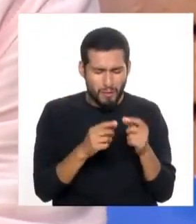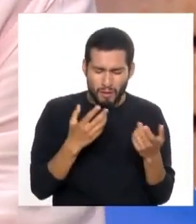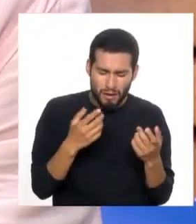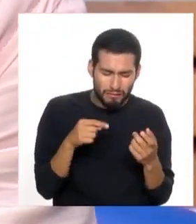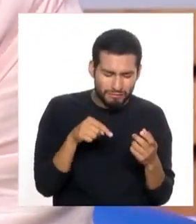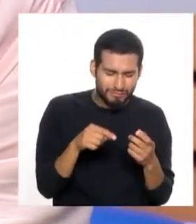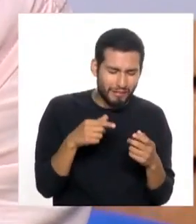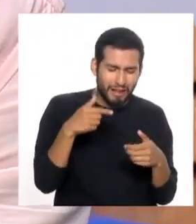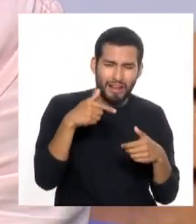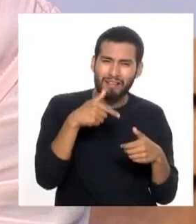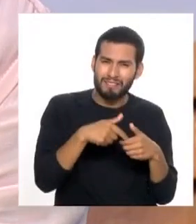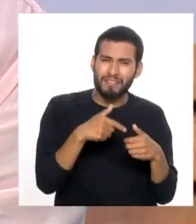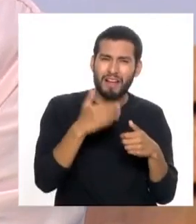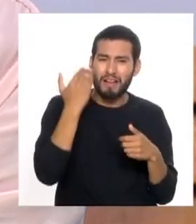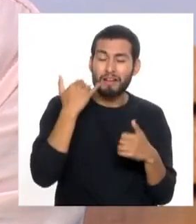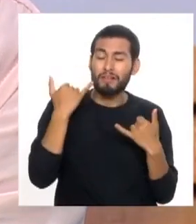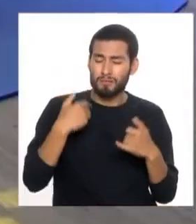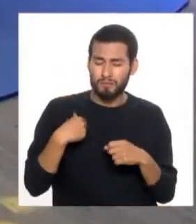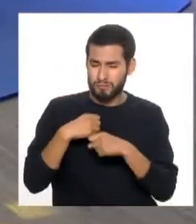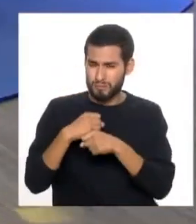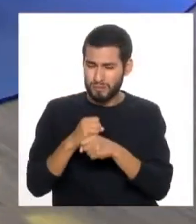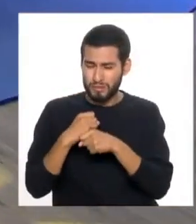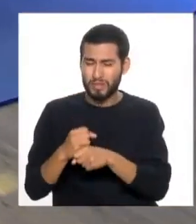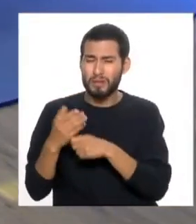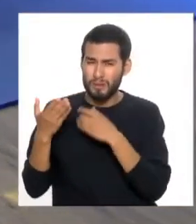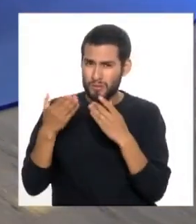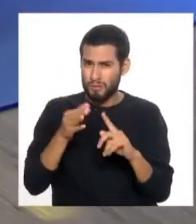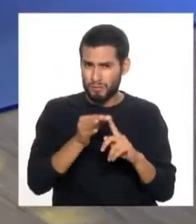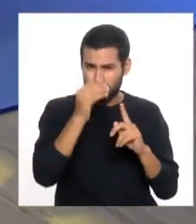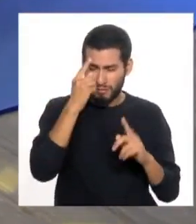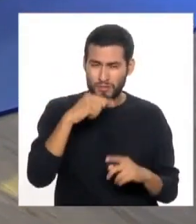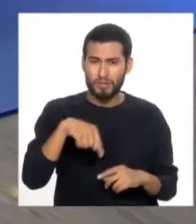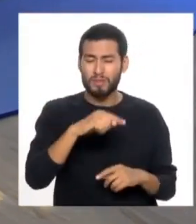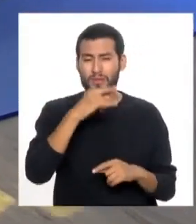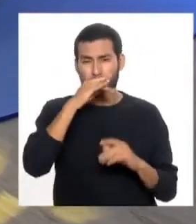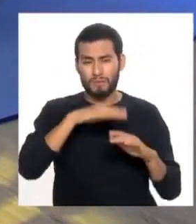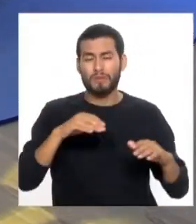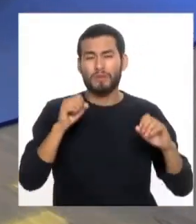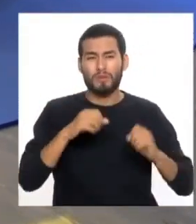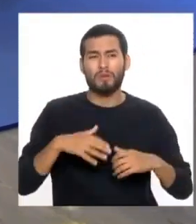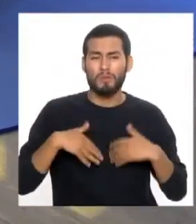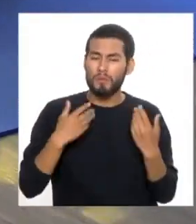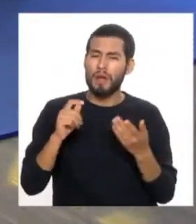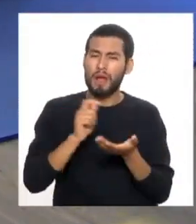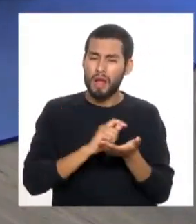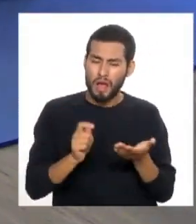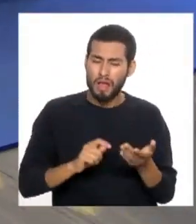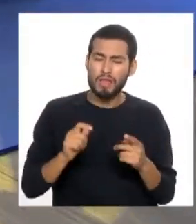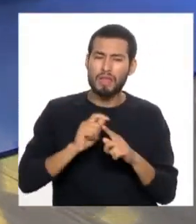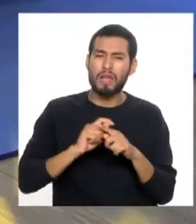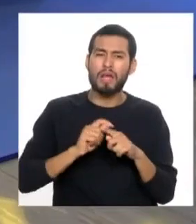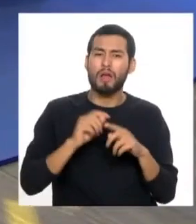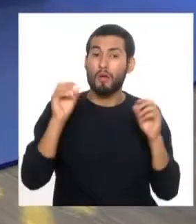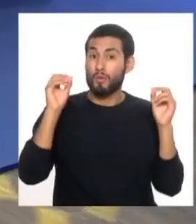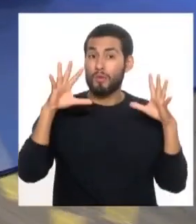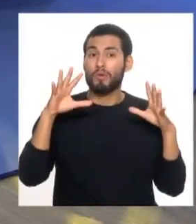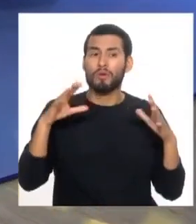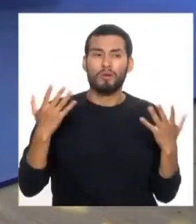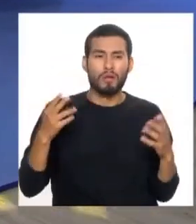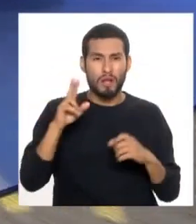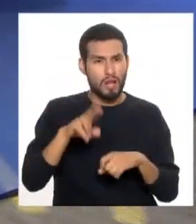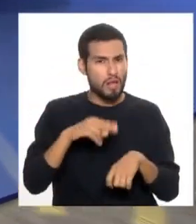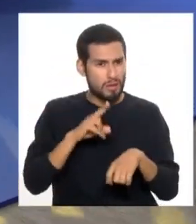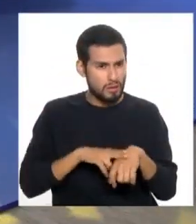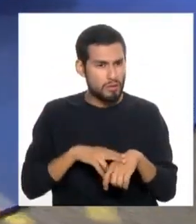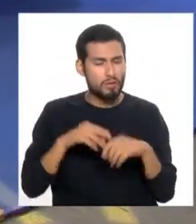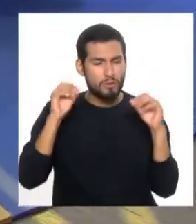nosotros seguimos creando dispositivos exclusivamente para que estos niños puedan hacer sus tareas con luz